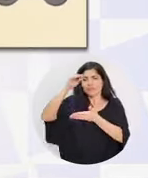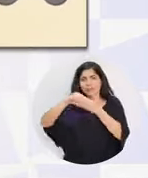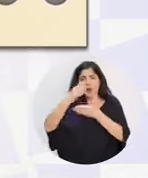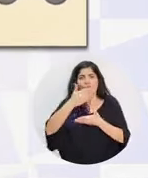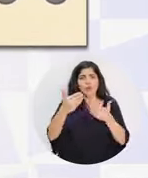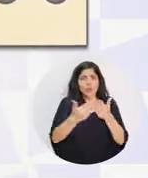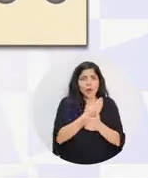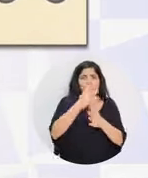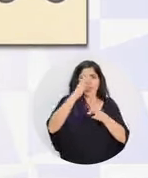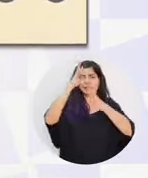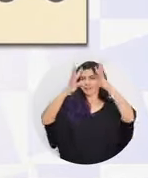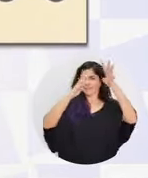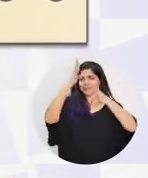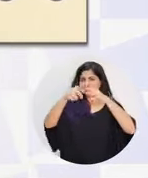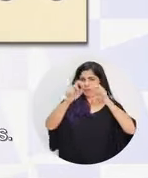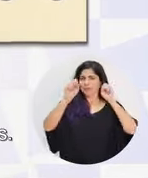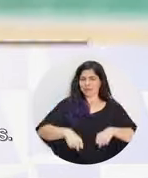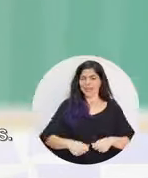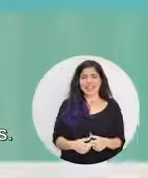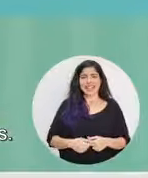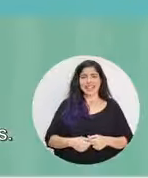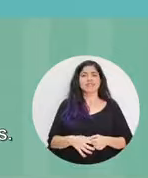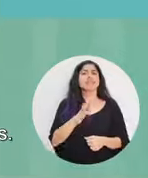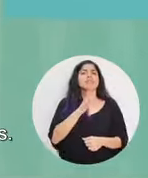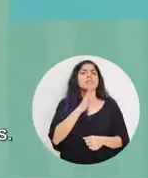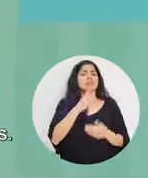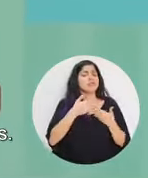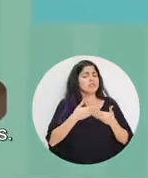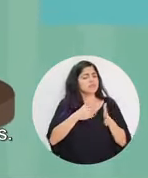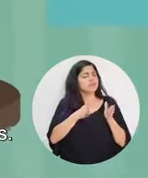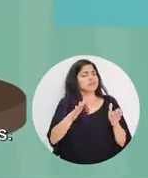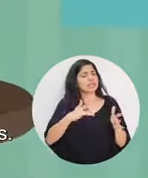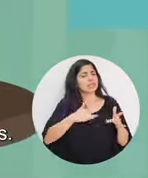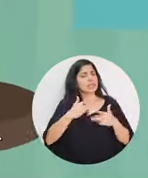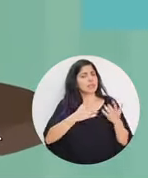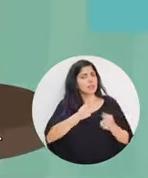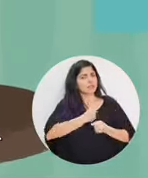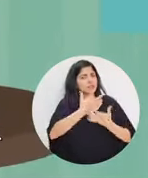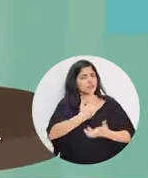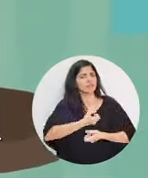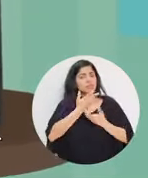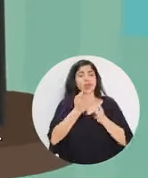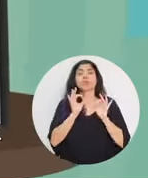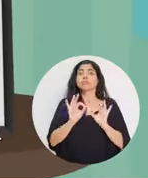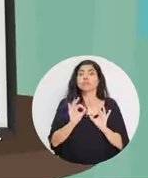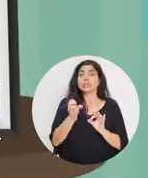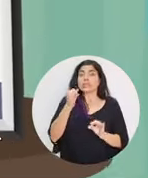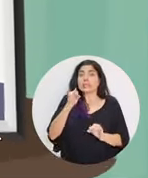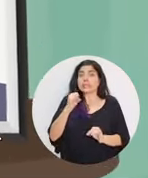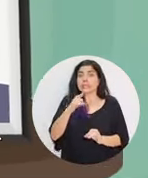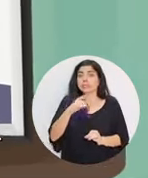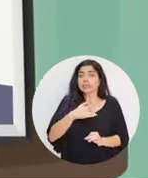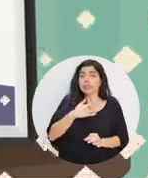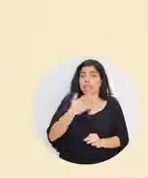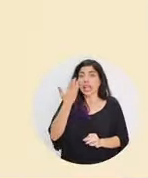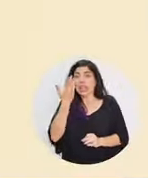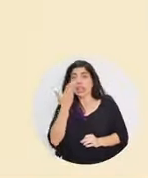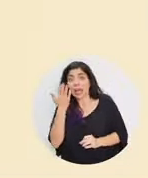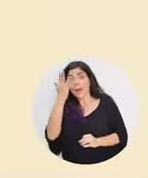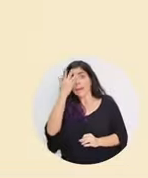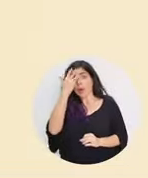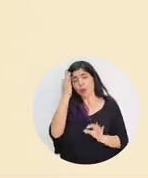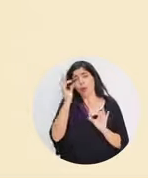cosas, invente, póngase creativo. Hable abiertamente de sus sentimientos. Está bien sentirse triste o preocupado.